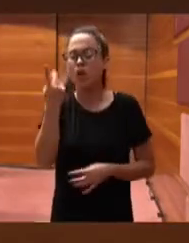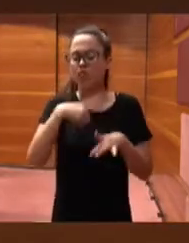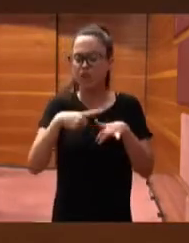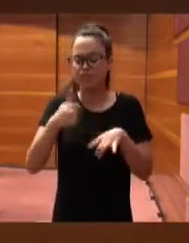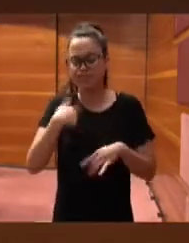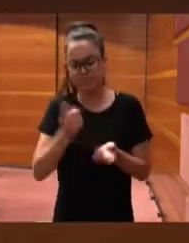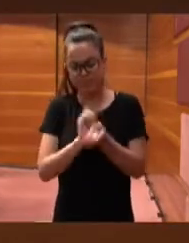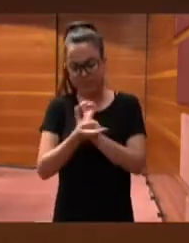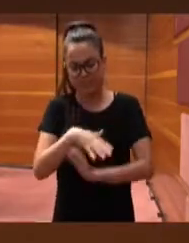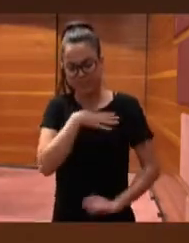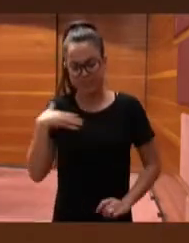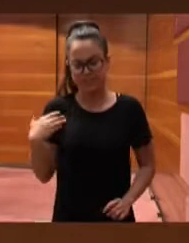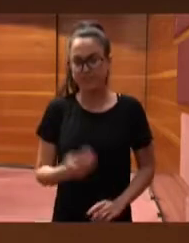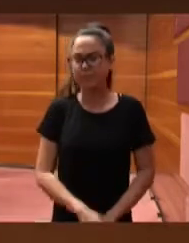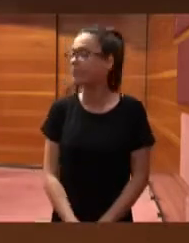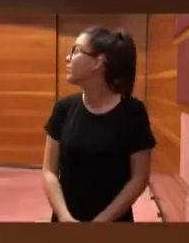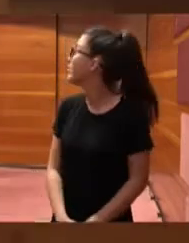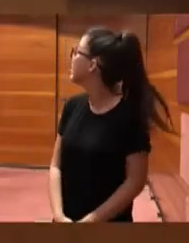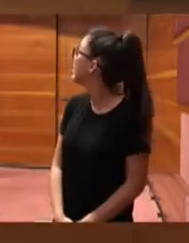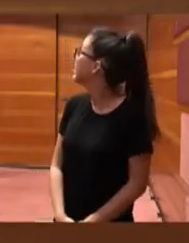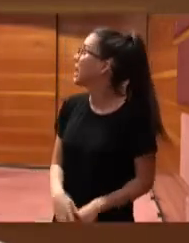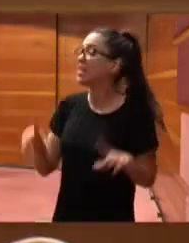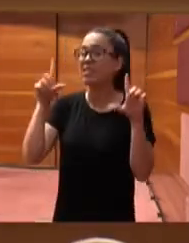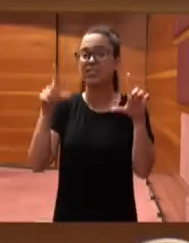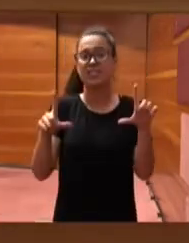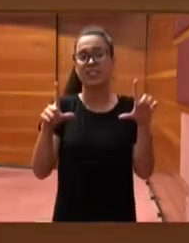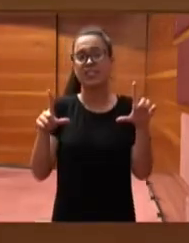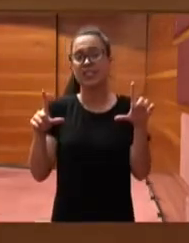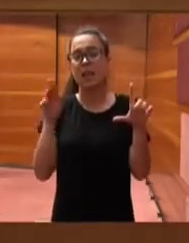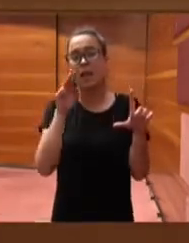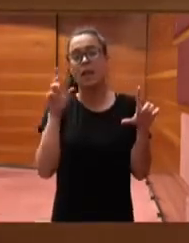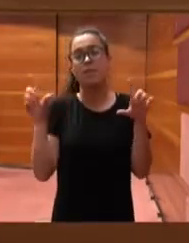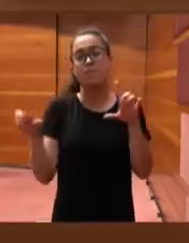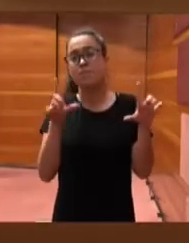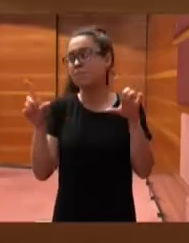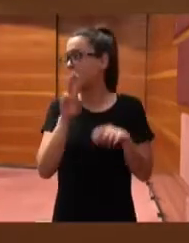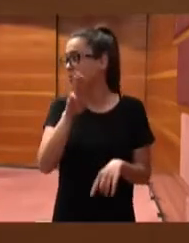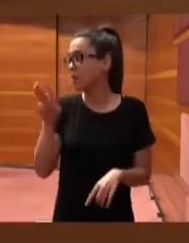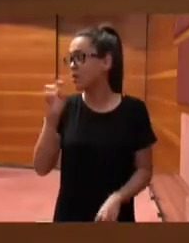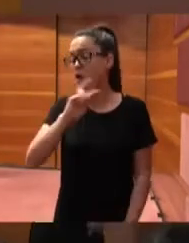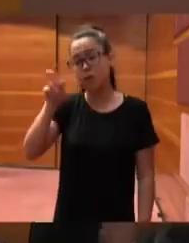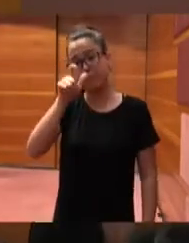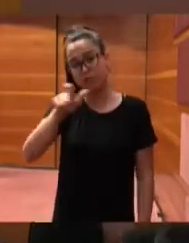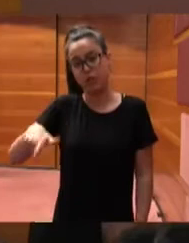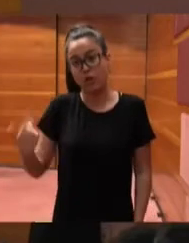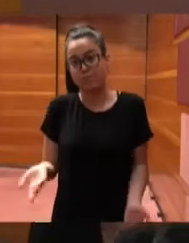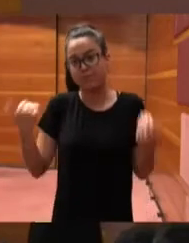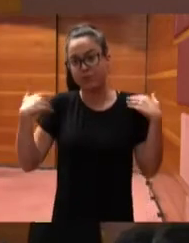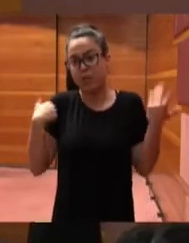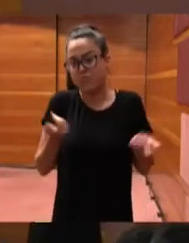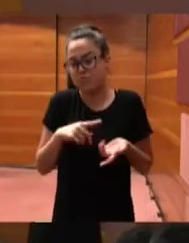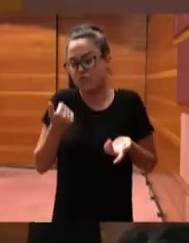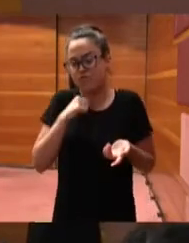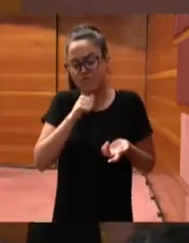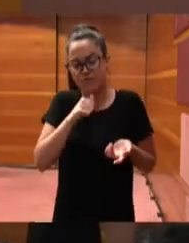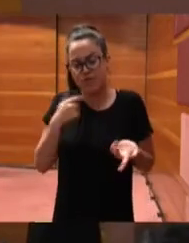cambiar ese nombre, pero me ha hecho la transparencia a otro tipo, pues no sé cómo corregirla. En lugar de control social, quiero que ponga